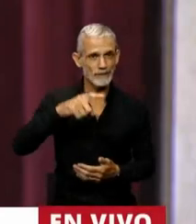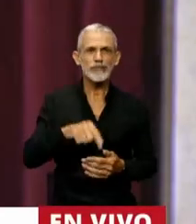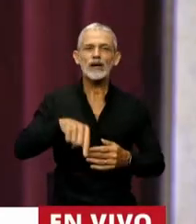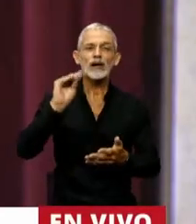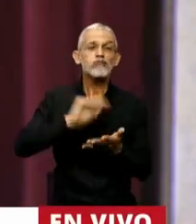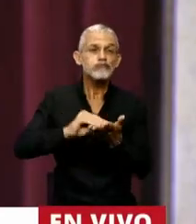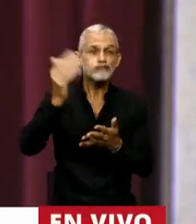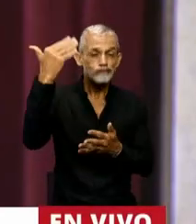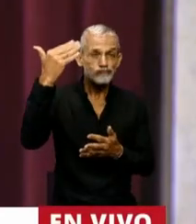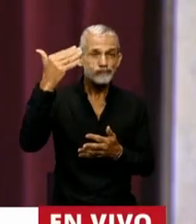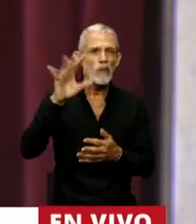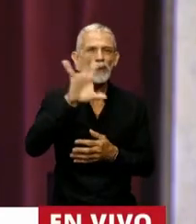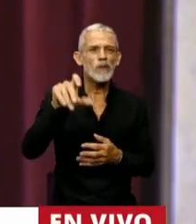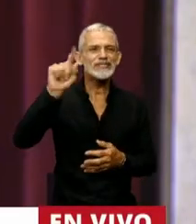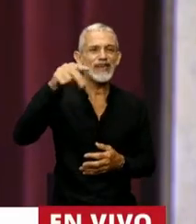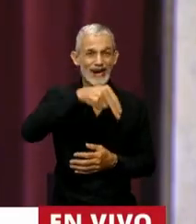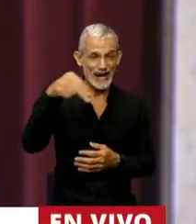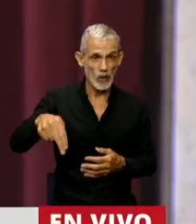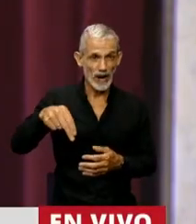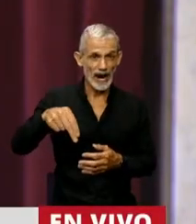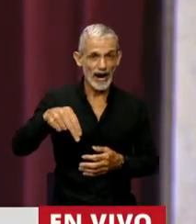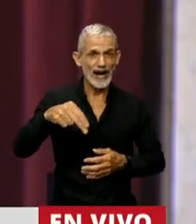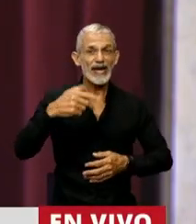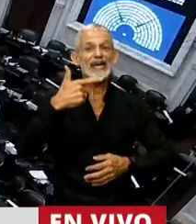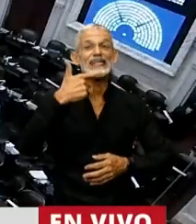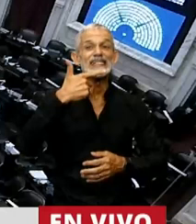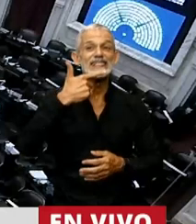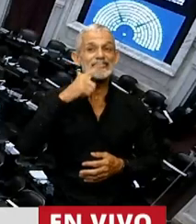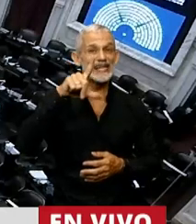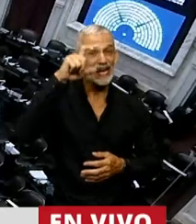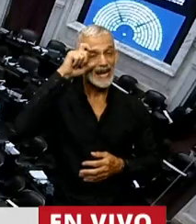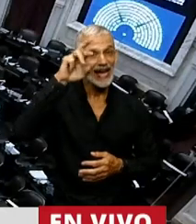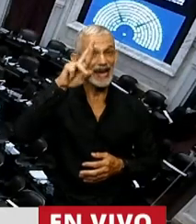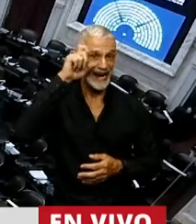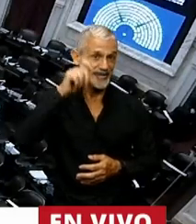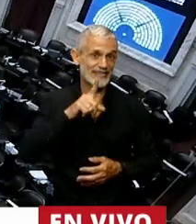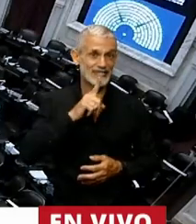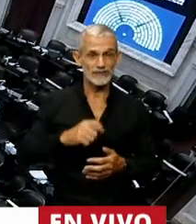Tiene la palabra el diputado por la provincia de Neuquén, David Sleret.